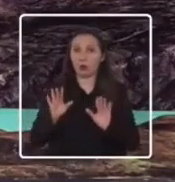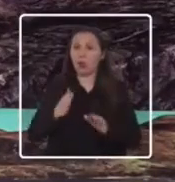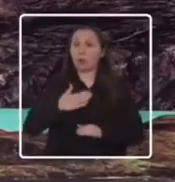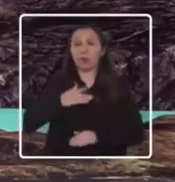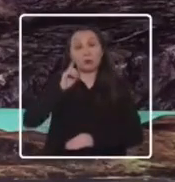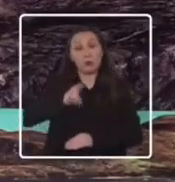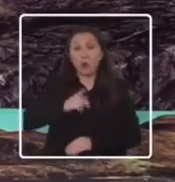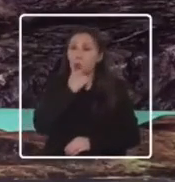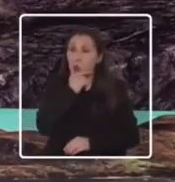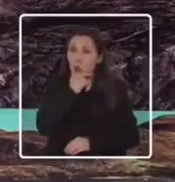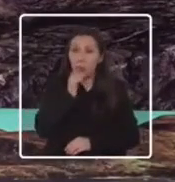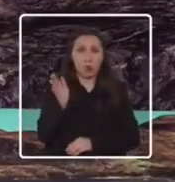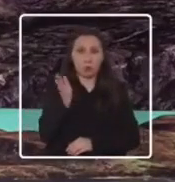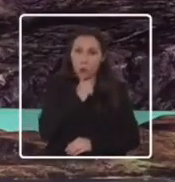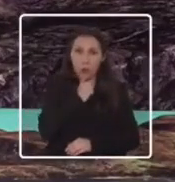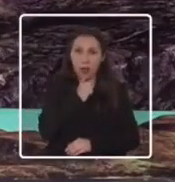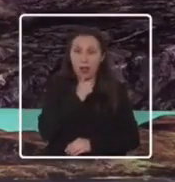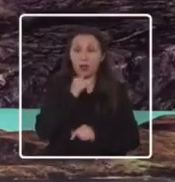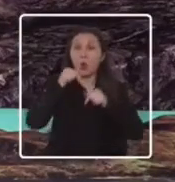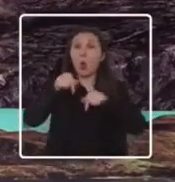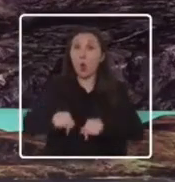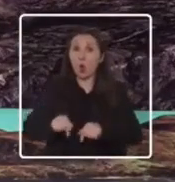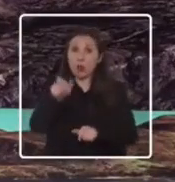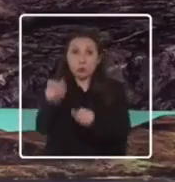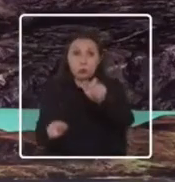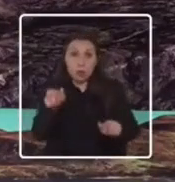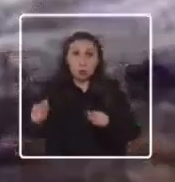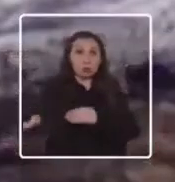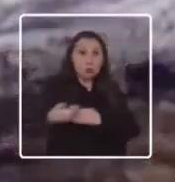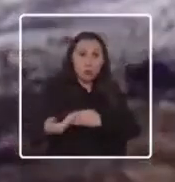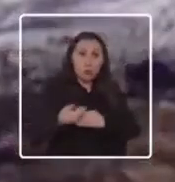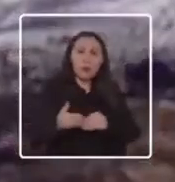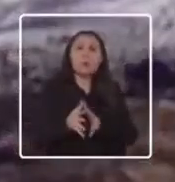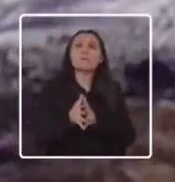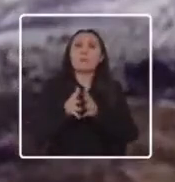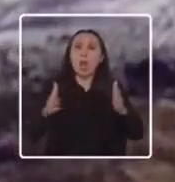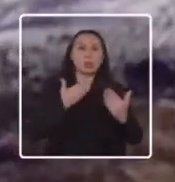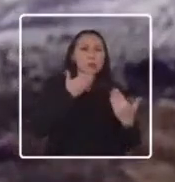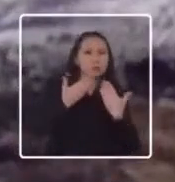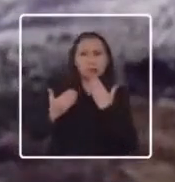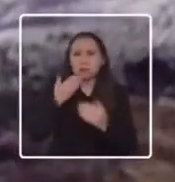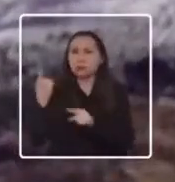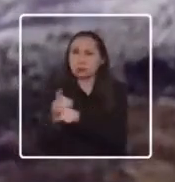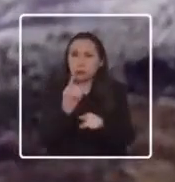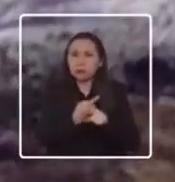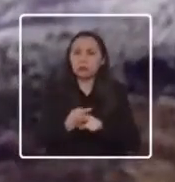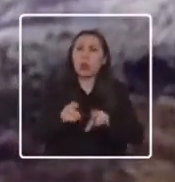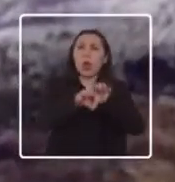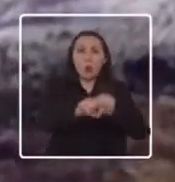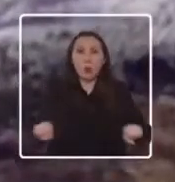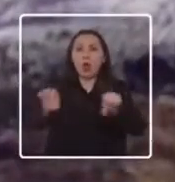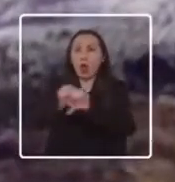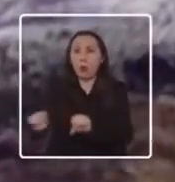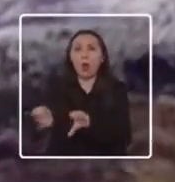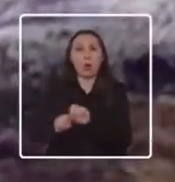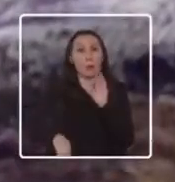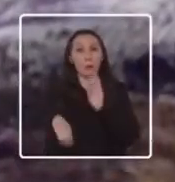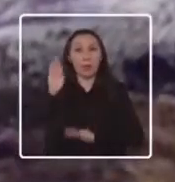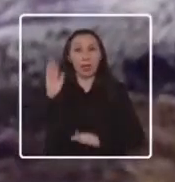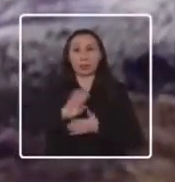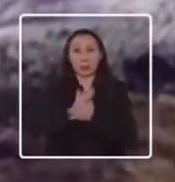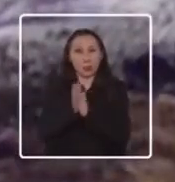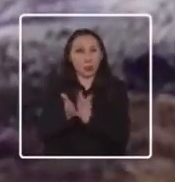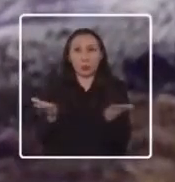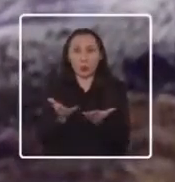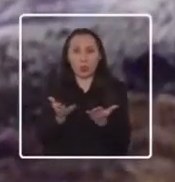a mí no me cabe ninguna duda, que lo que hoy demanda la ciudadanía es mayor capacidad de diálogo, de consensos, pero sobre